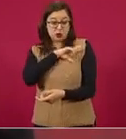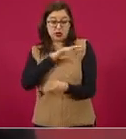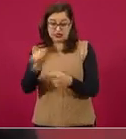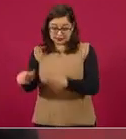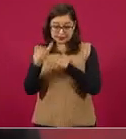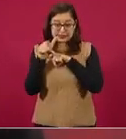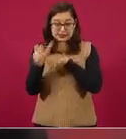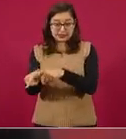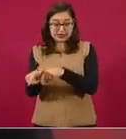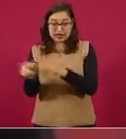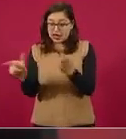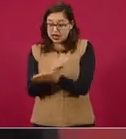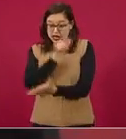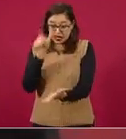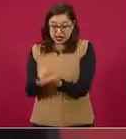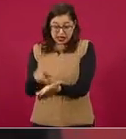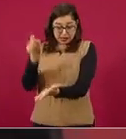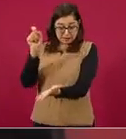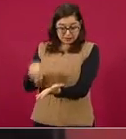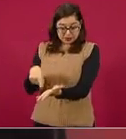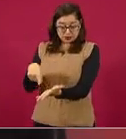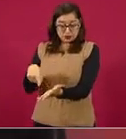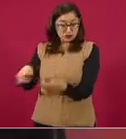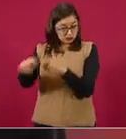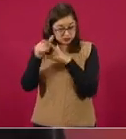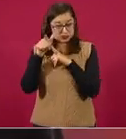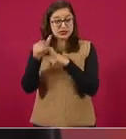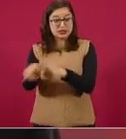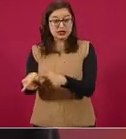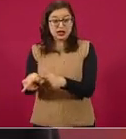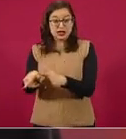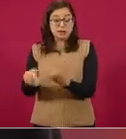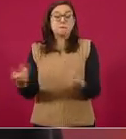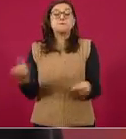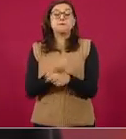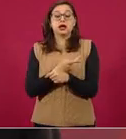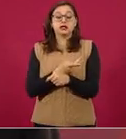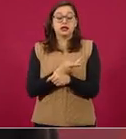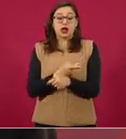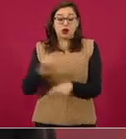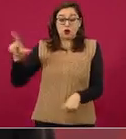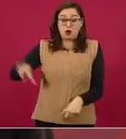se tienen que seguir entregando subsidios, dinero del presupuesto,